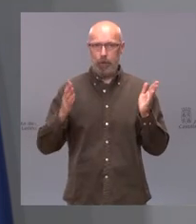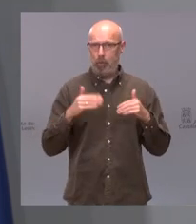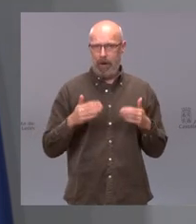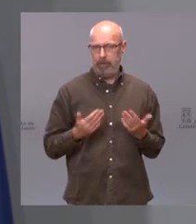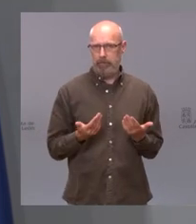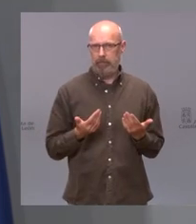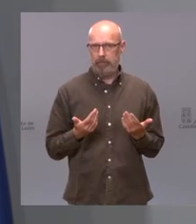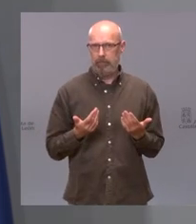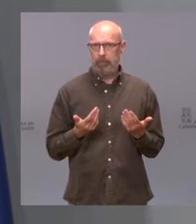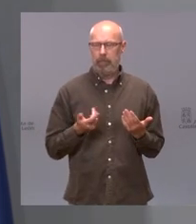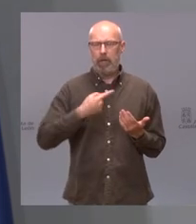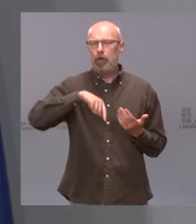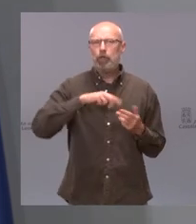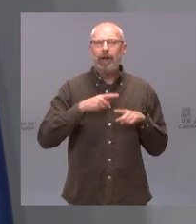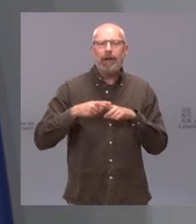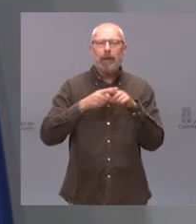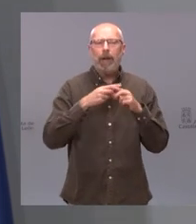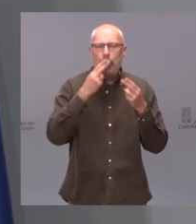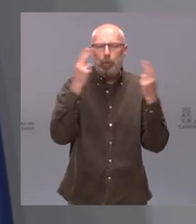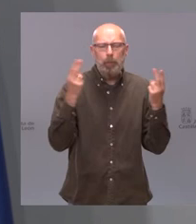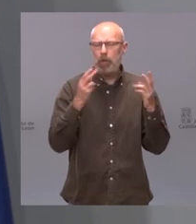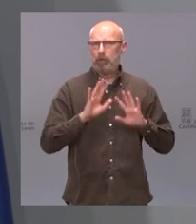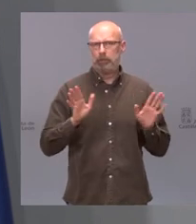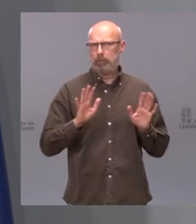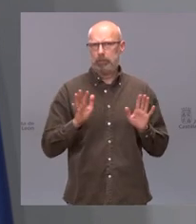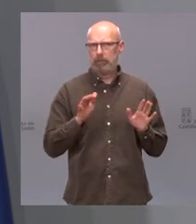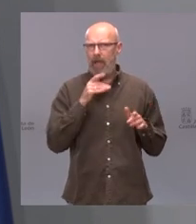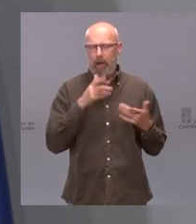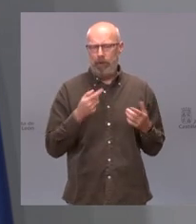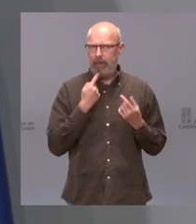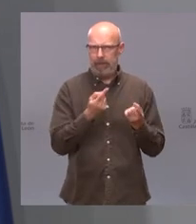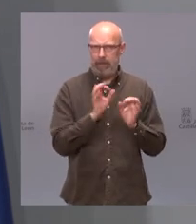vamos a hacerlo público en este momento de los menores.